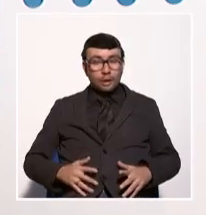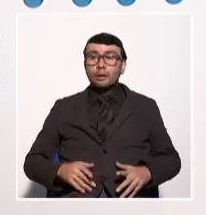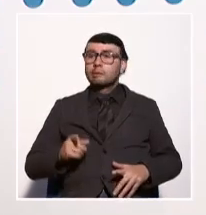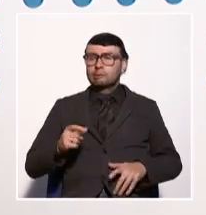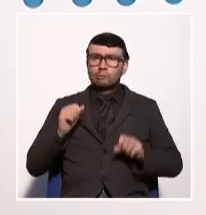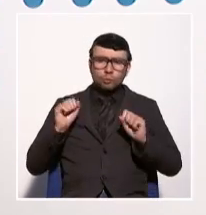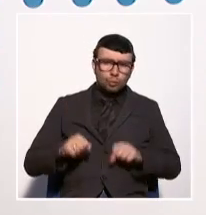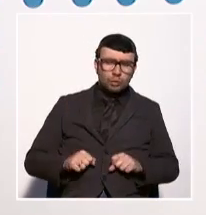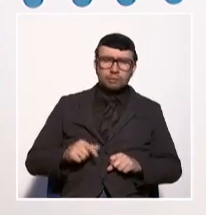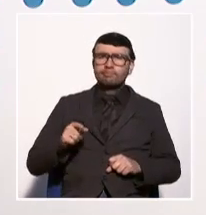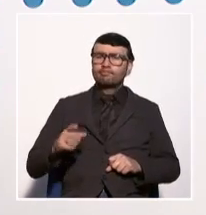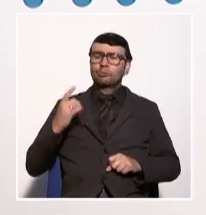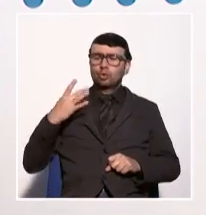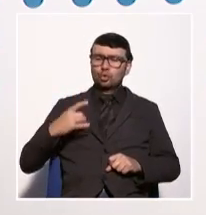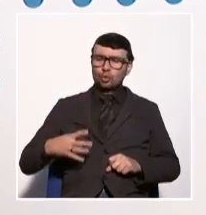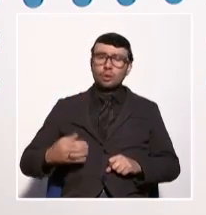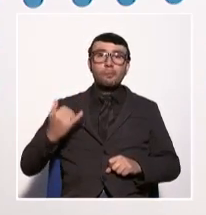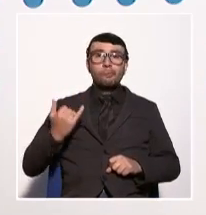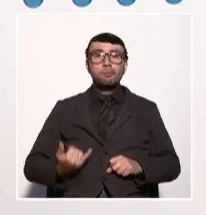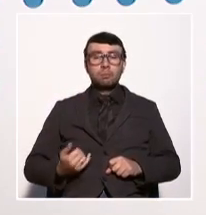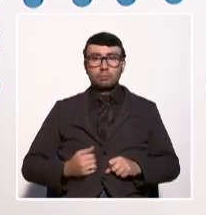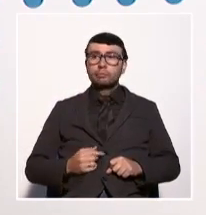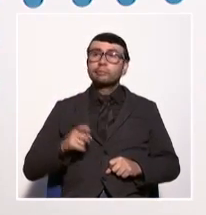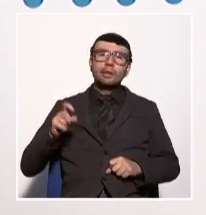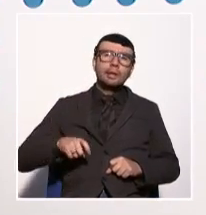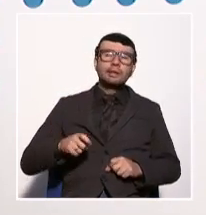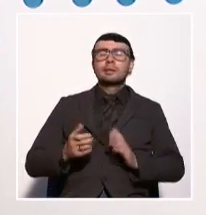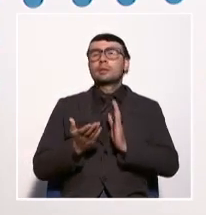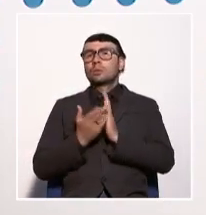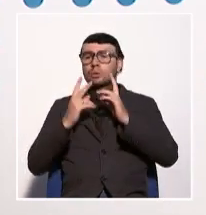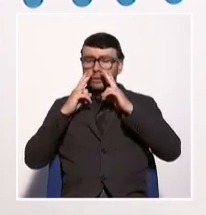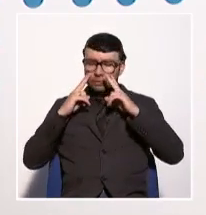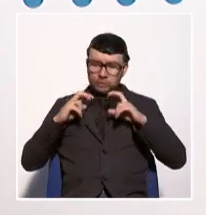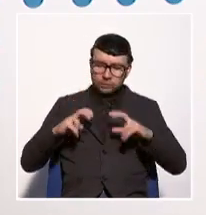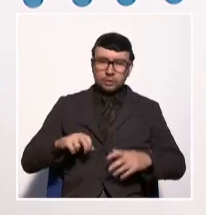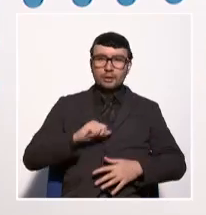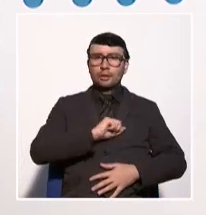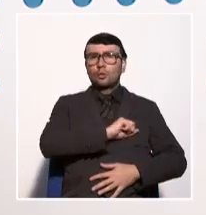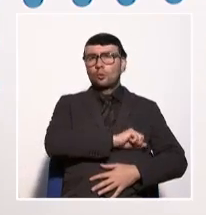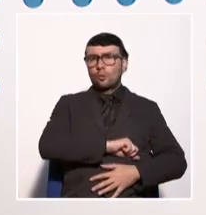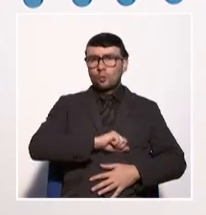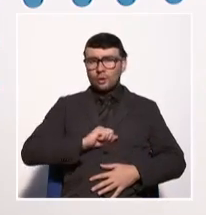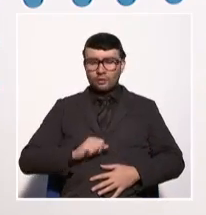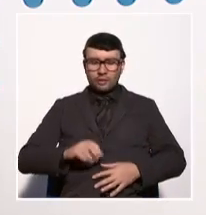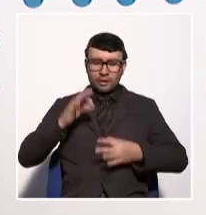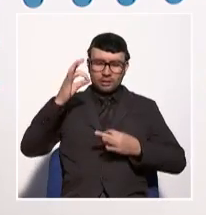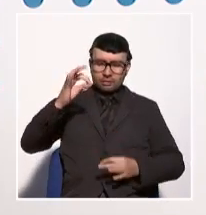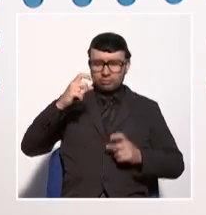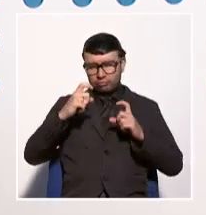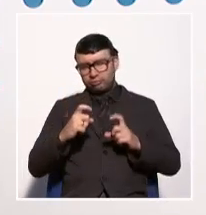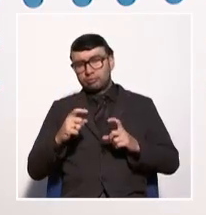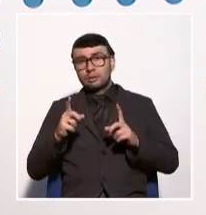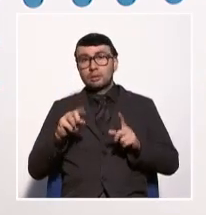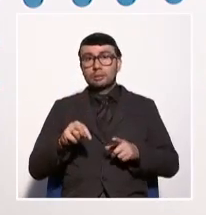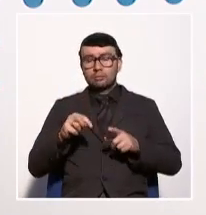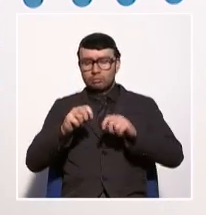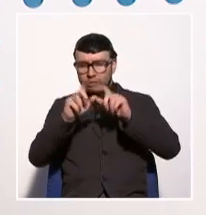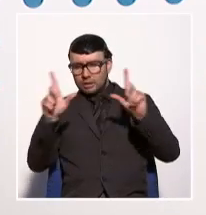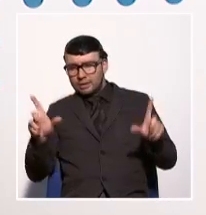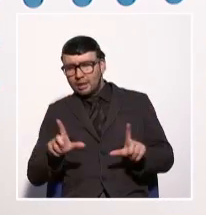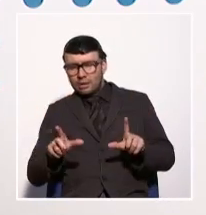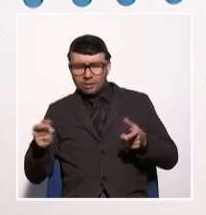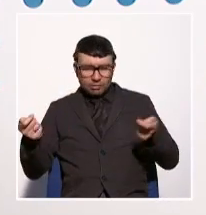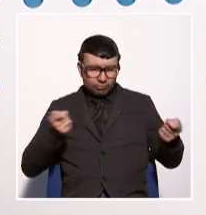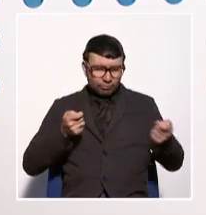dolores a ese paciente entonces requeriría estudios ecografías radiografías un examen clínico y determinar